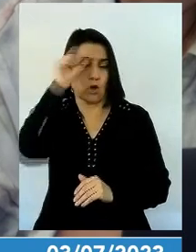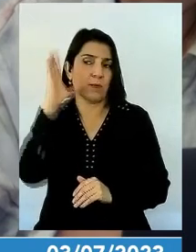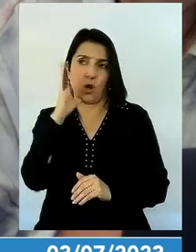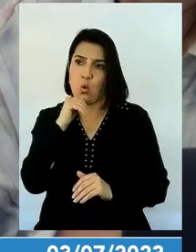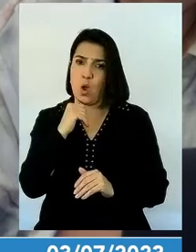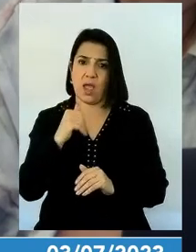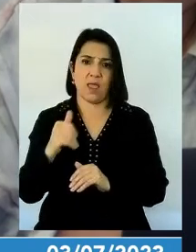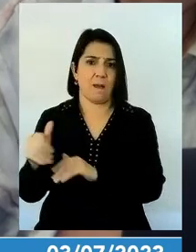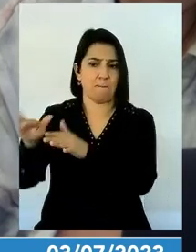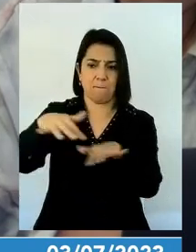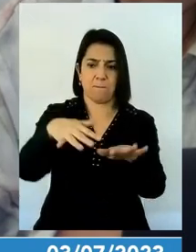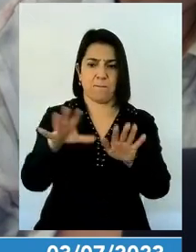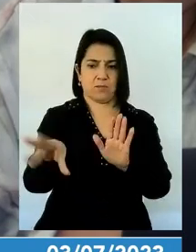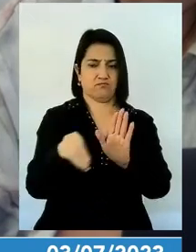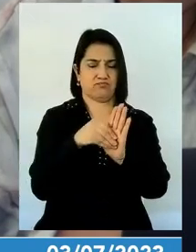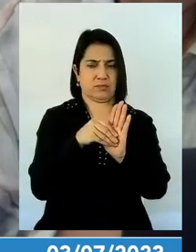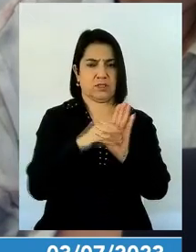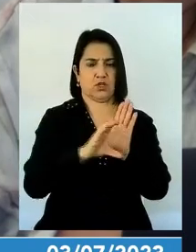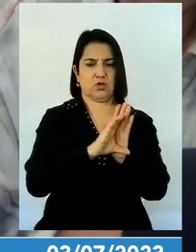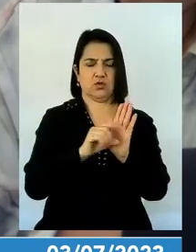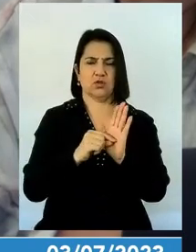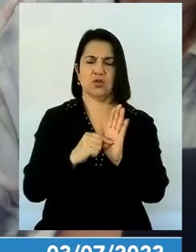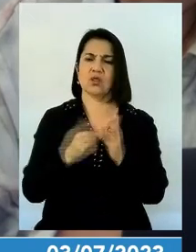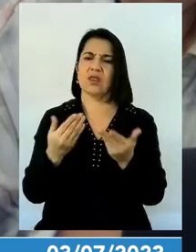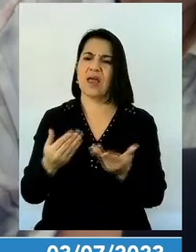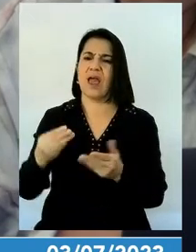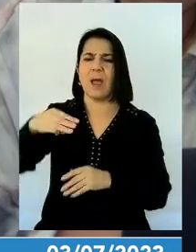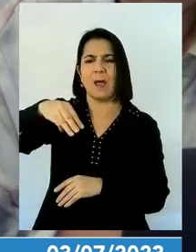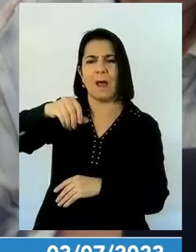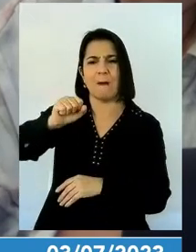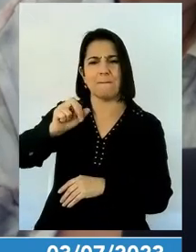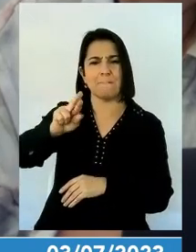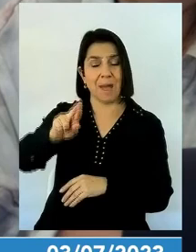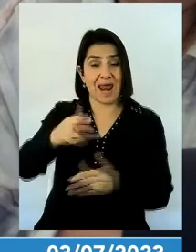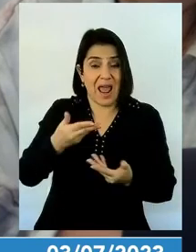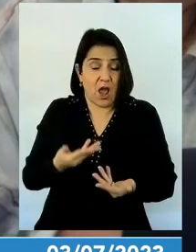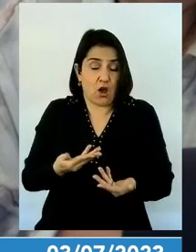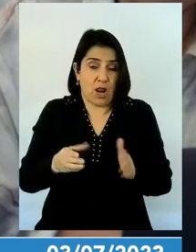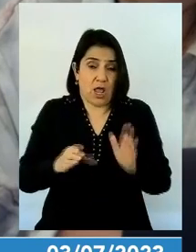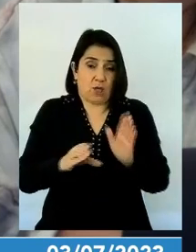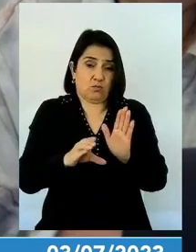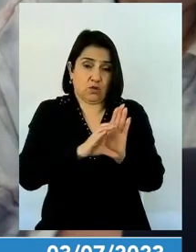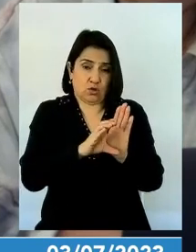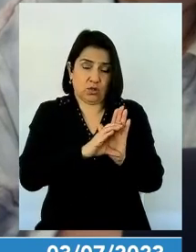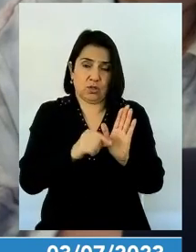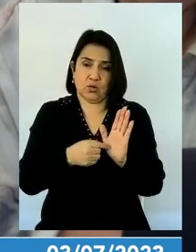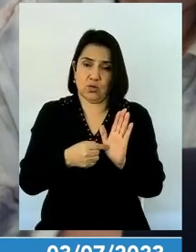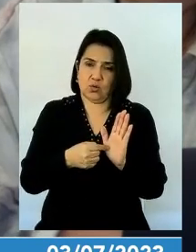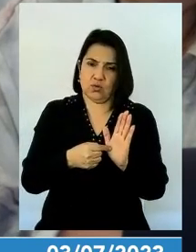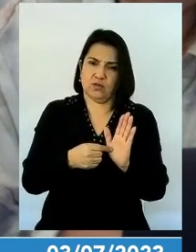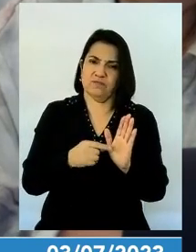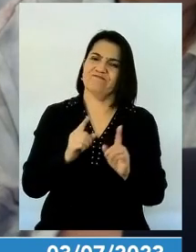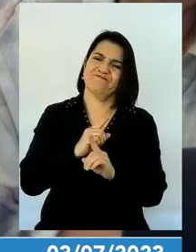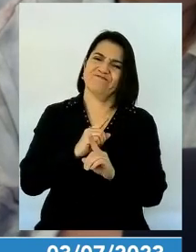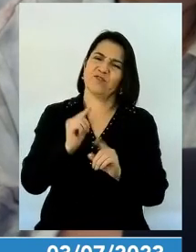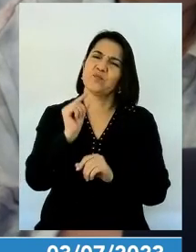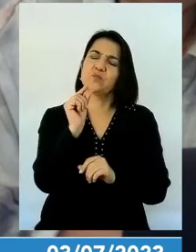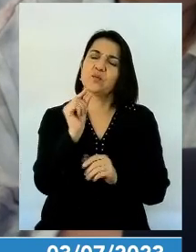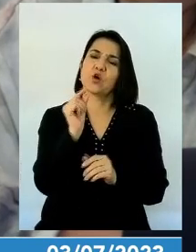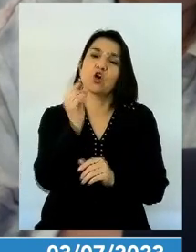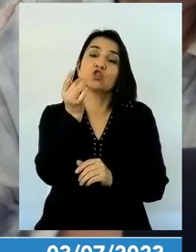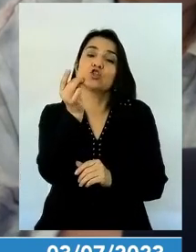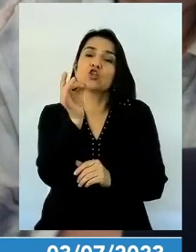¿Cuántas veces figura la palabra mar en la actual constitución? Tampoco está muy representada, solamente se encuentra con